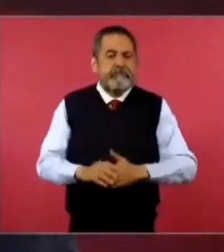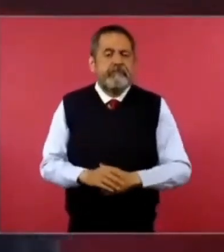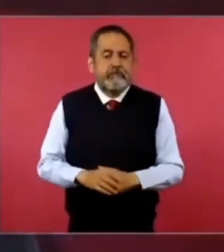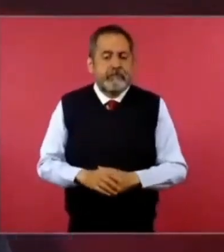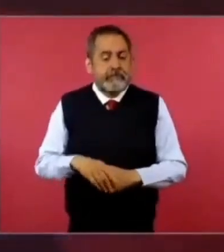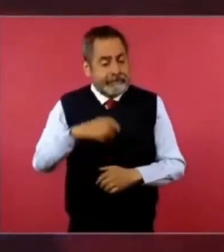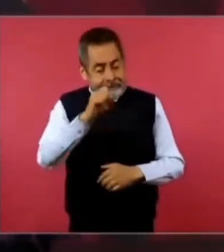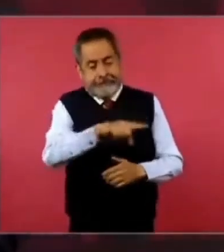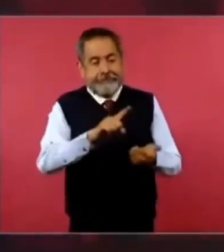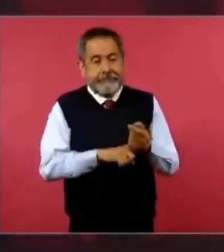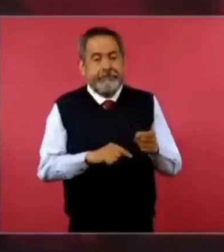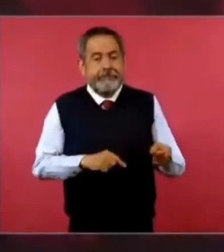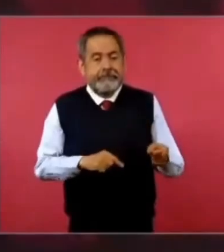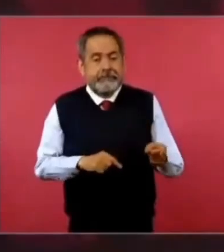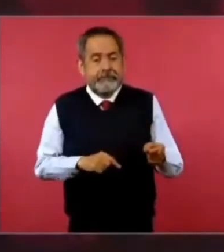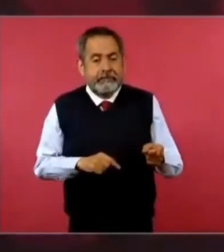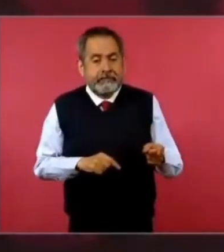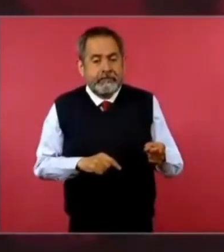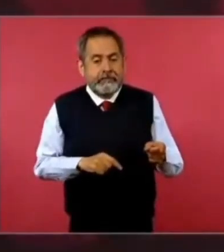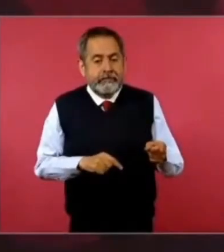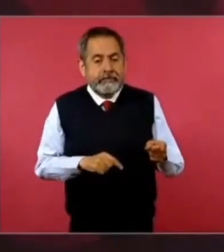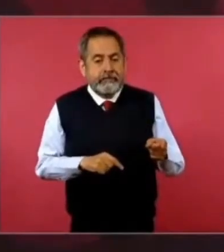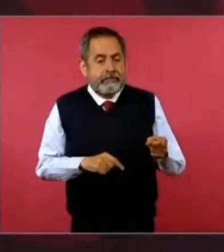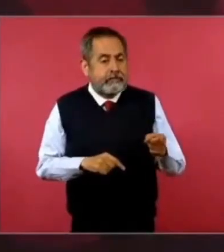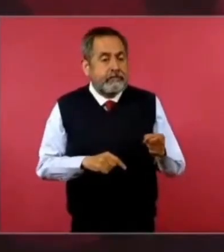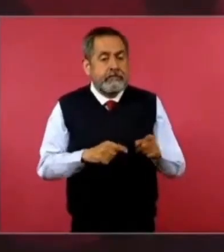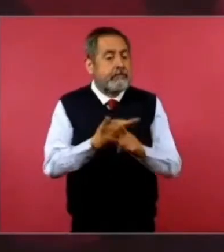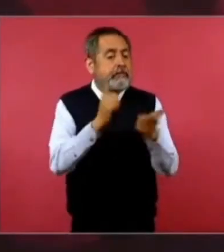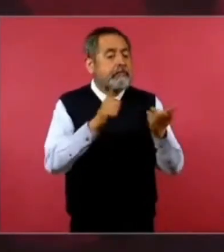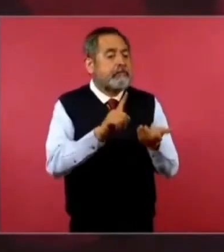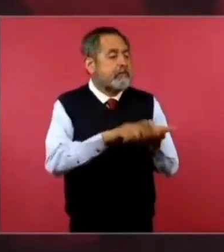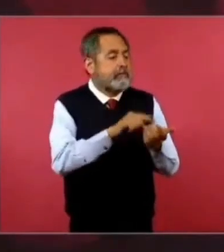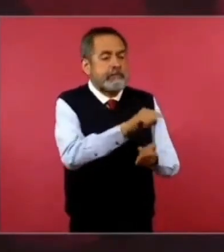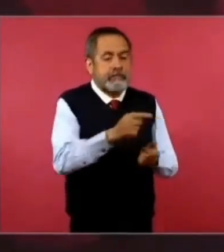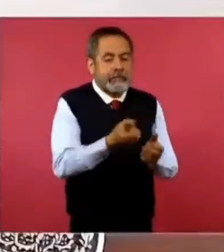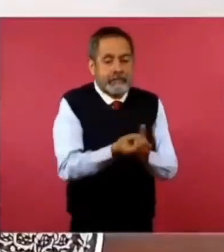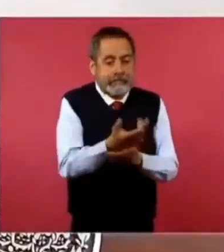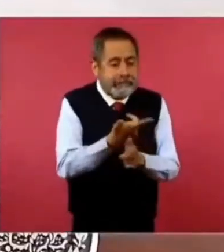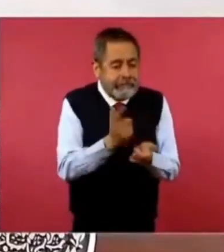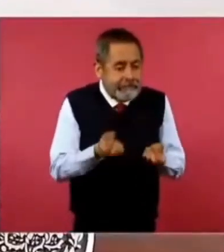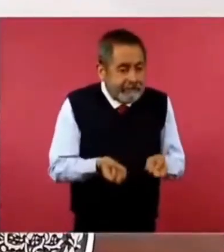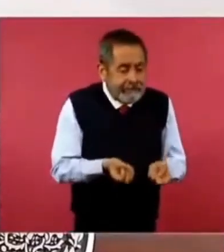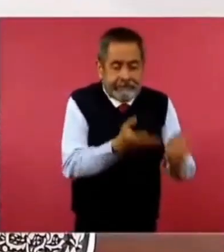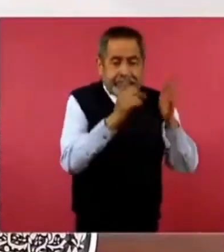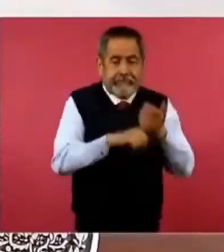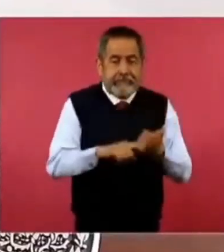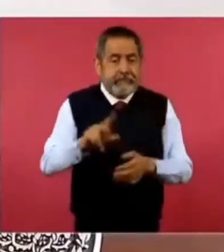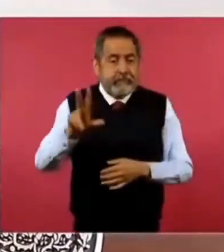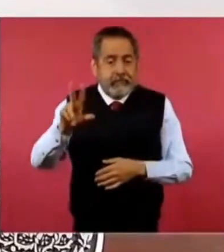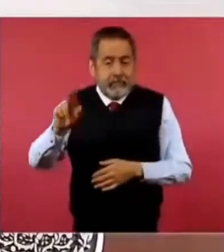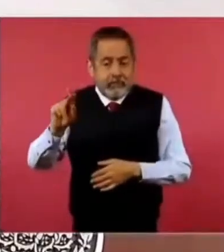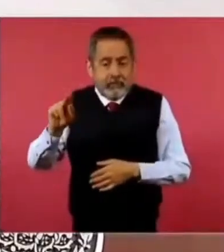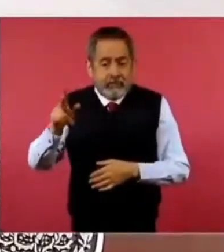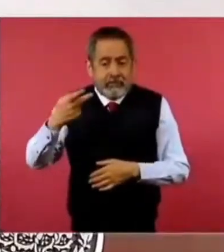de que se dejan libres a 80